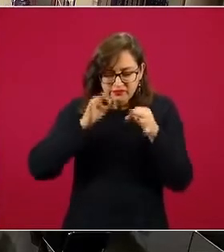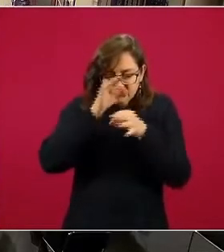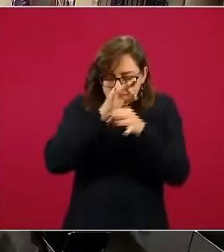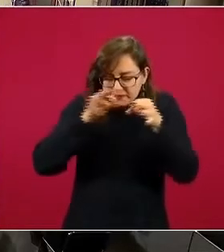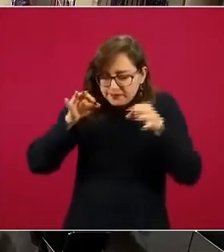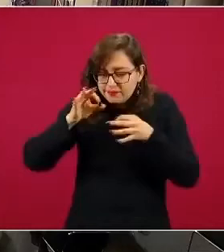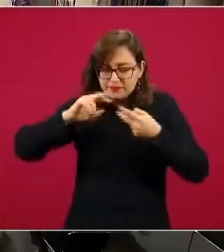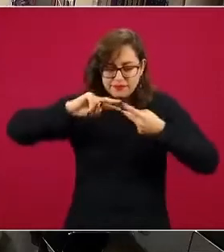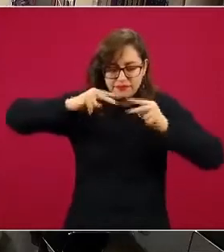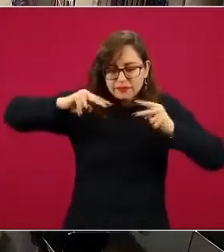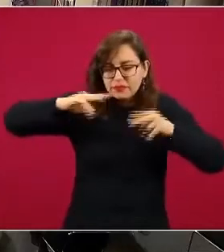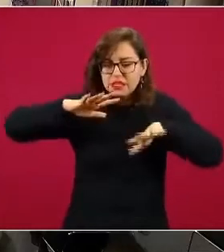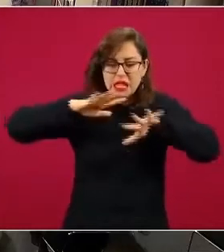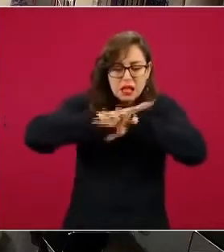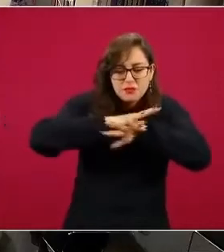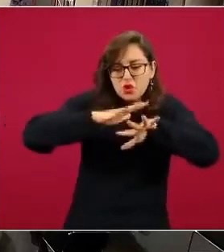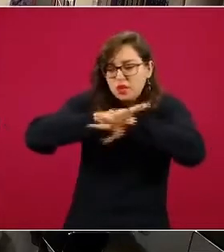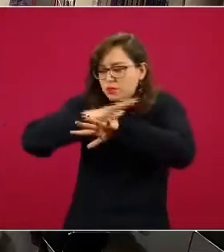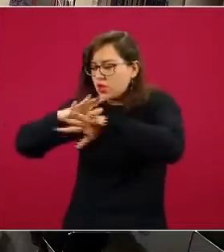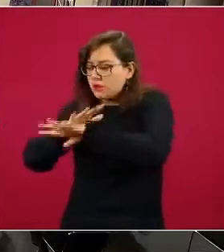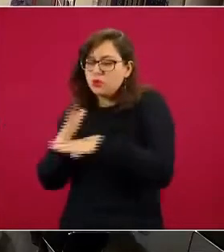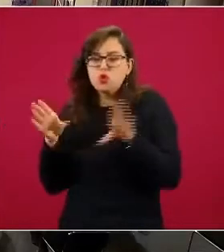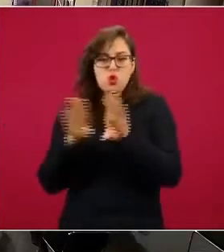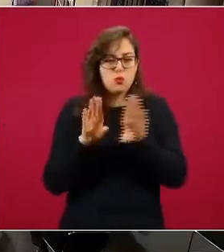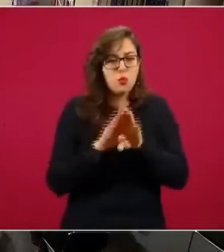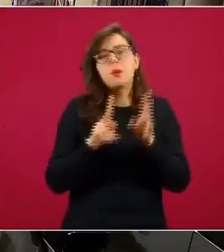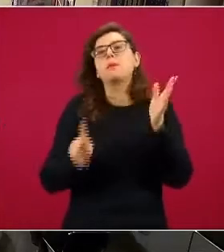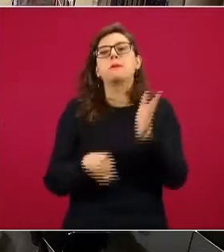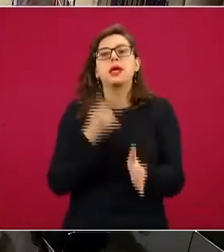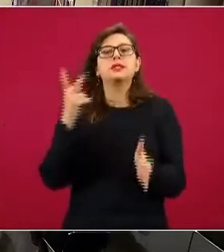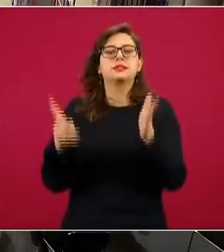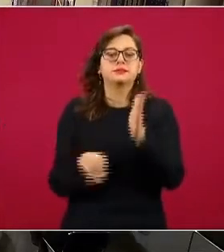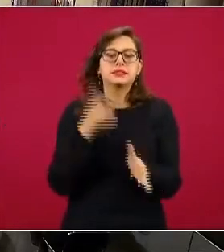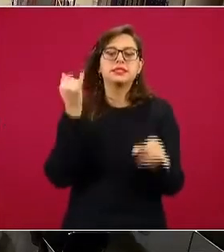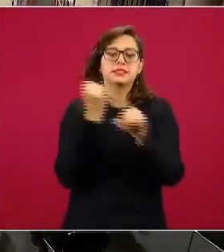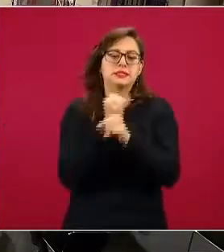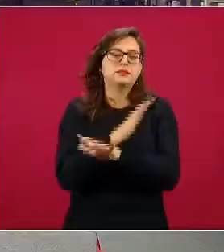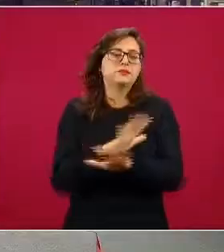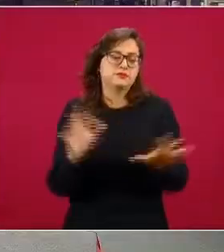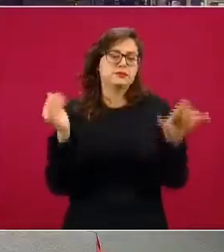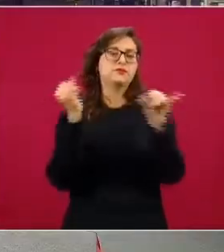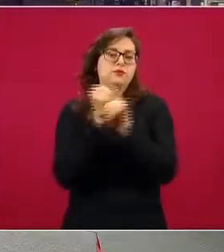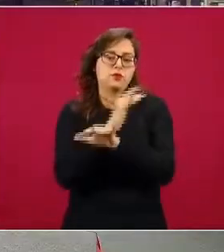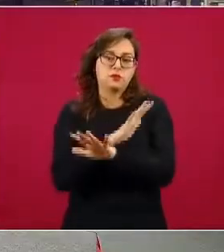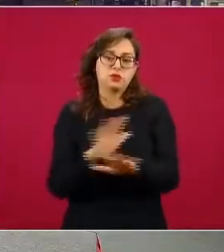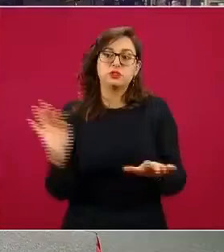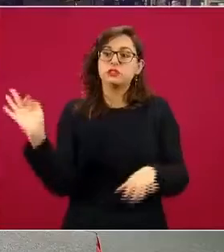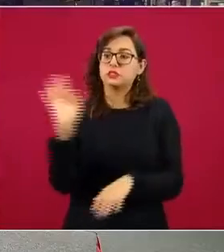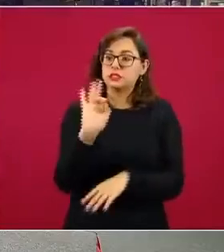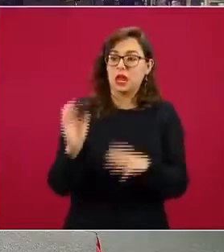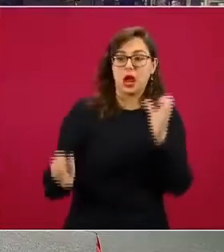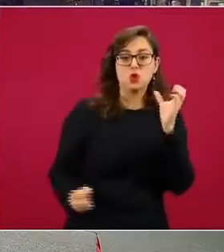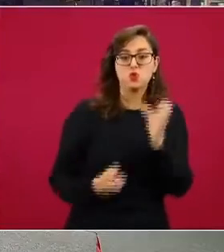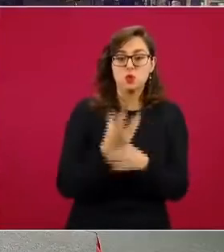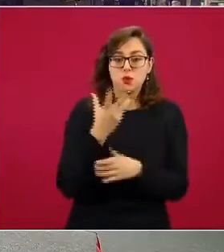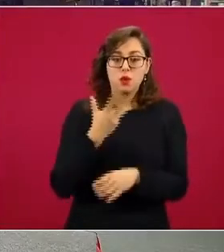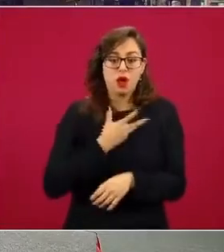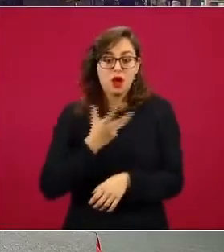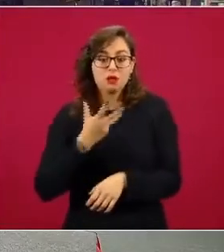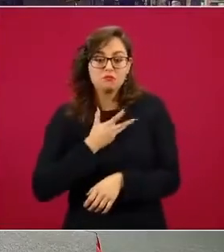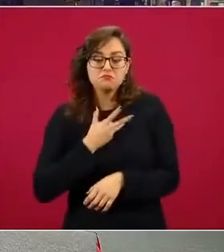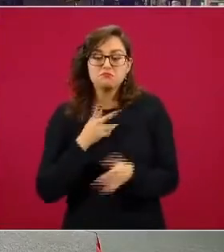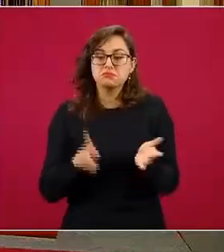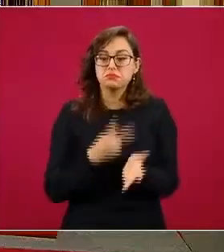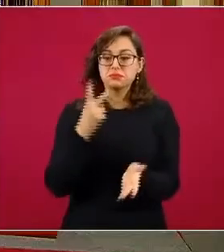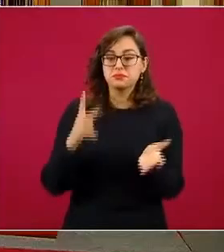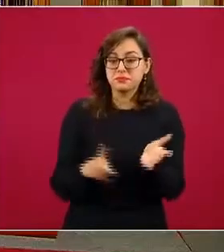mutaciones. En México hacemos este monitoreo y publicamos continuamente los registros de nuevas variantes genéticas.